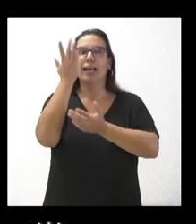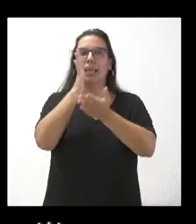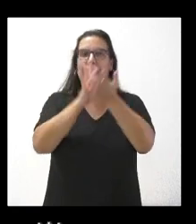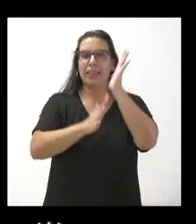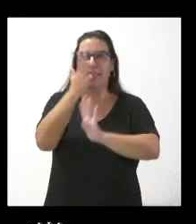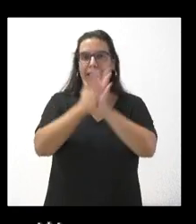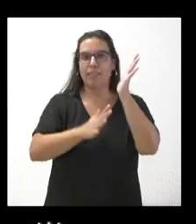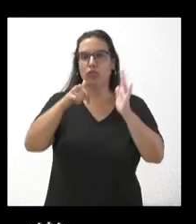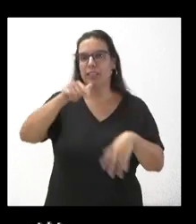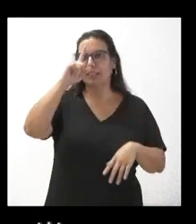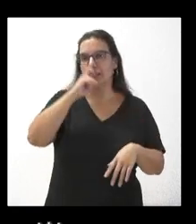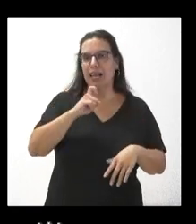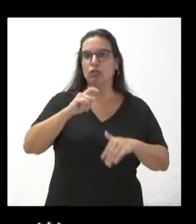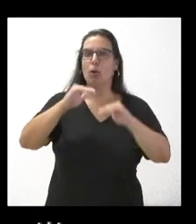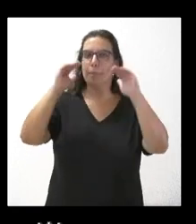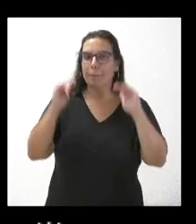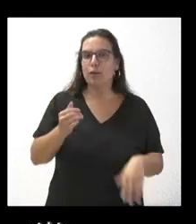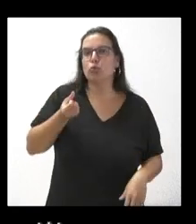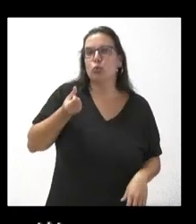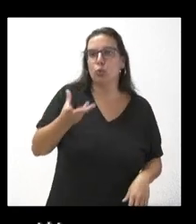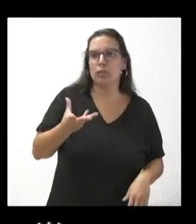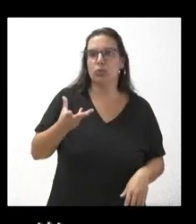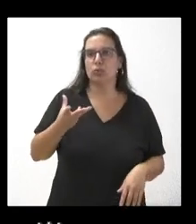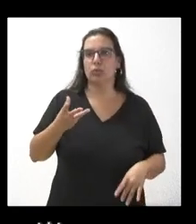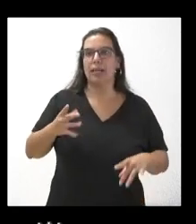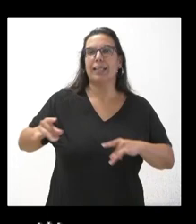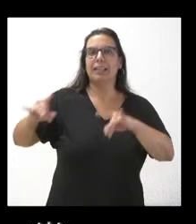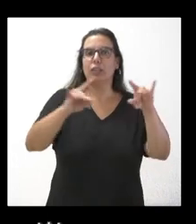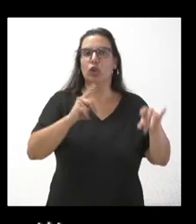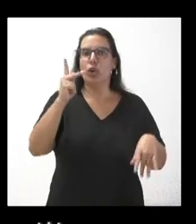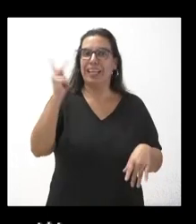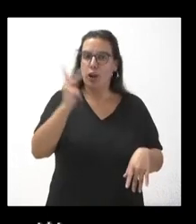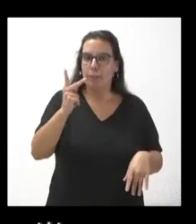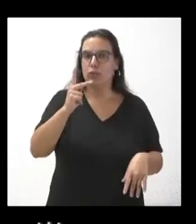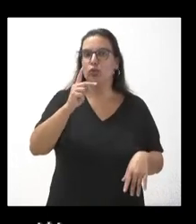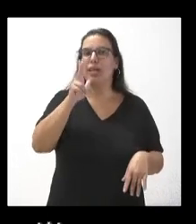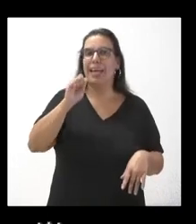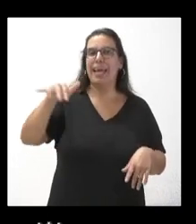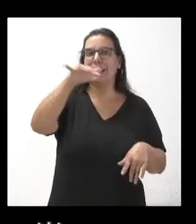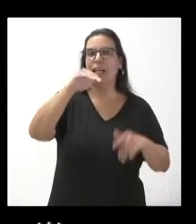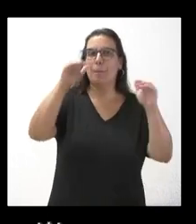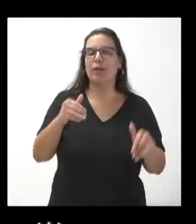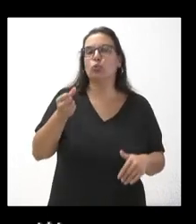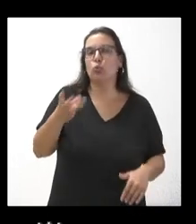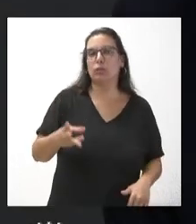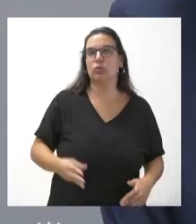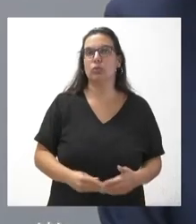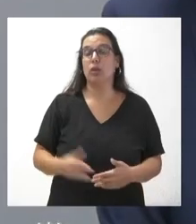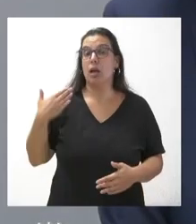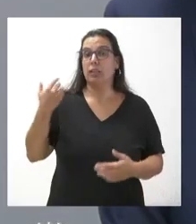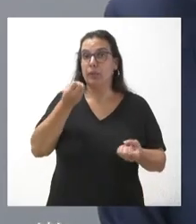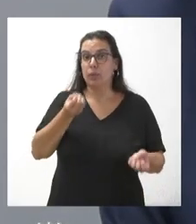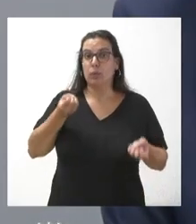este año, en comparación con el año pasado y cuántas superficies ha quemado menos. Sí, di los datos antes,